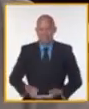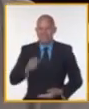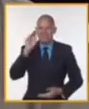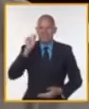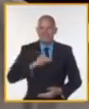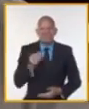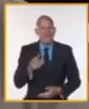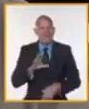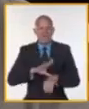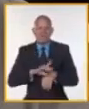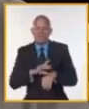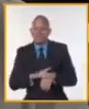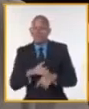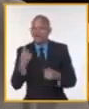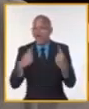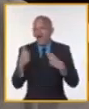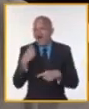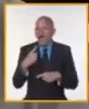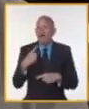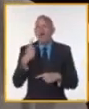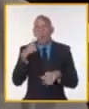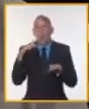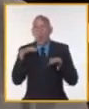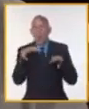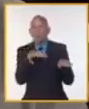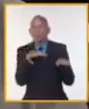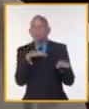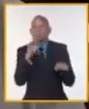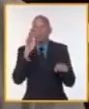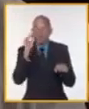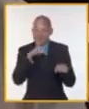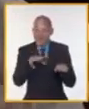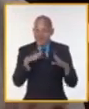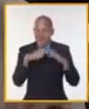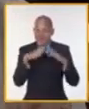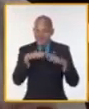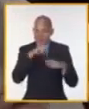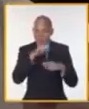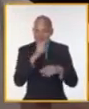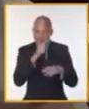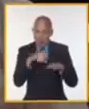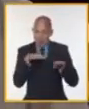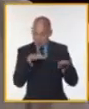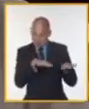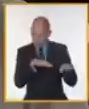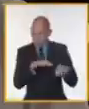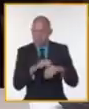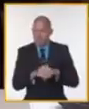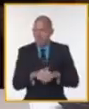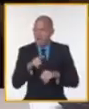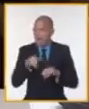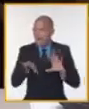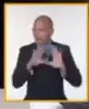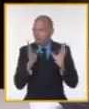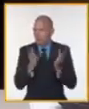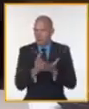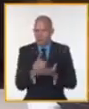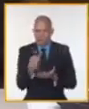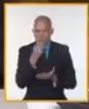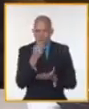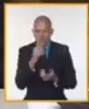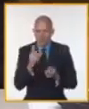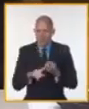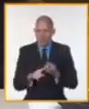diferenciadamente la nutrición, la atención, las dietas, todo lo mínimo influye. Es así, por eso